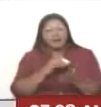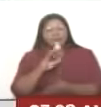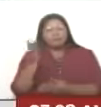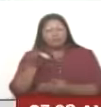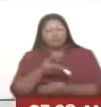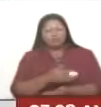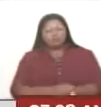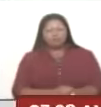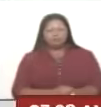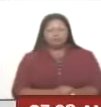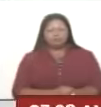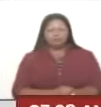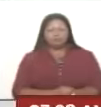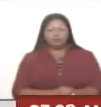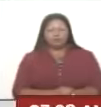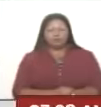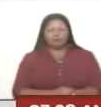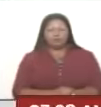230.000%. Voy a repetirlo,